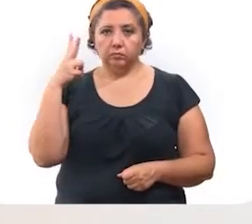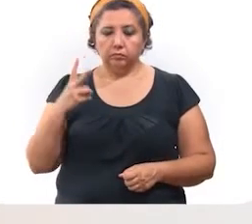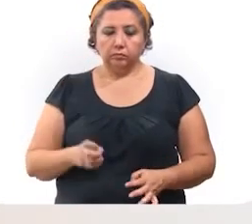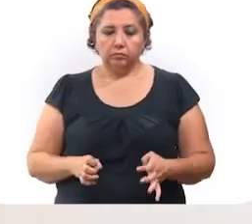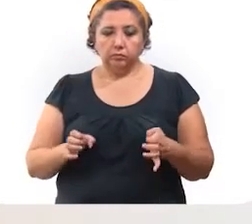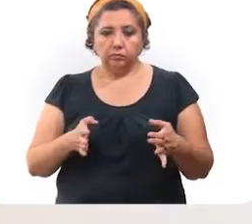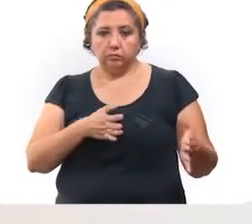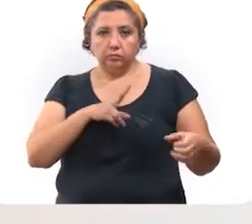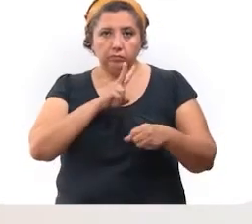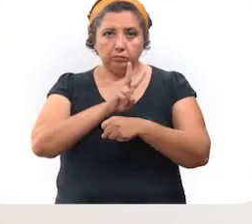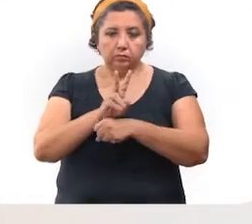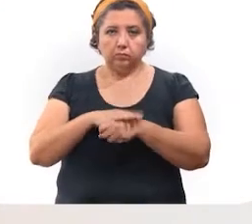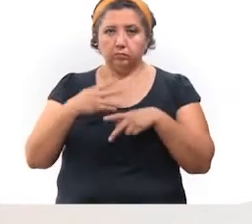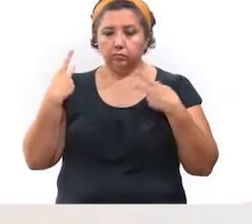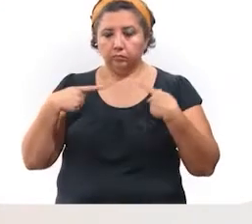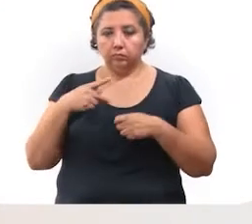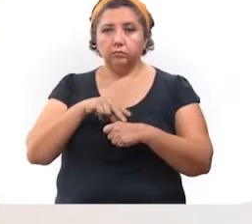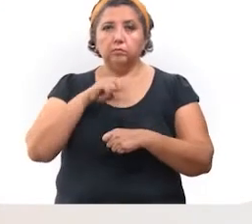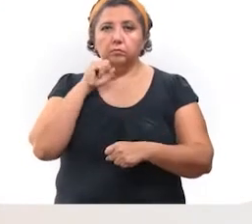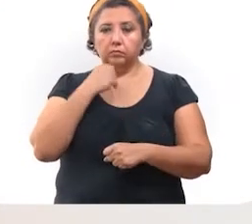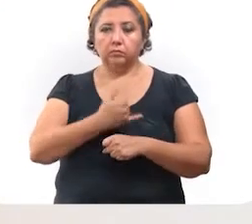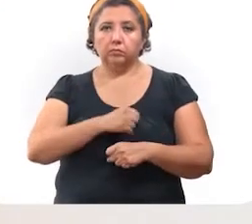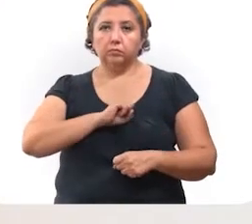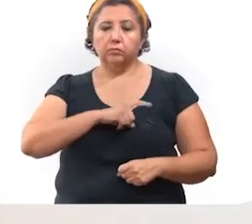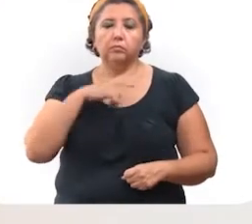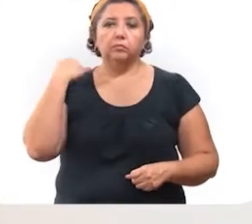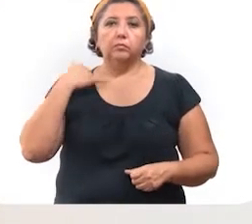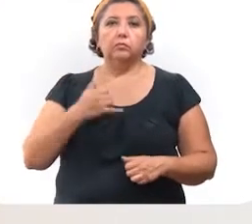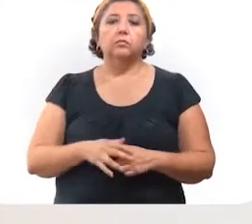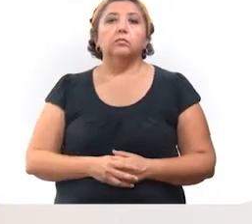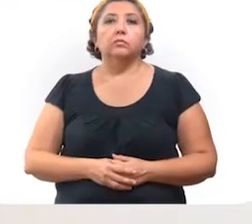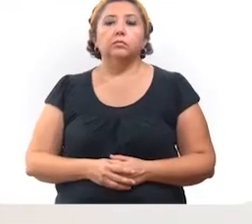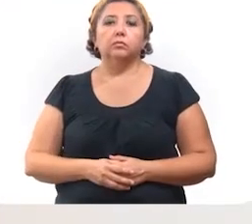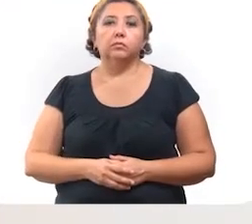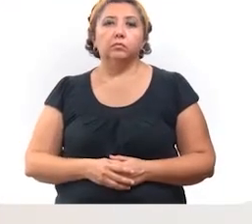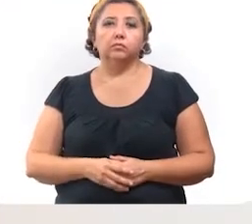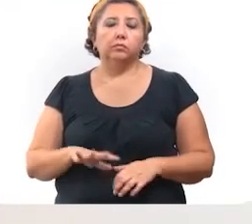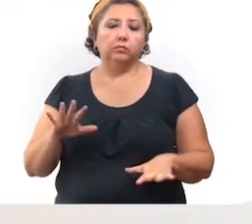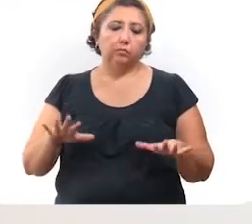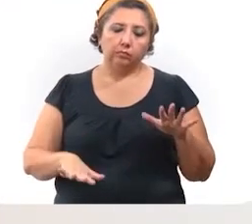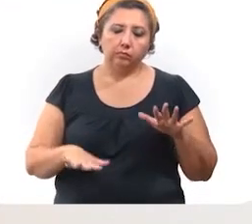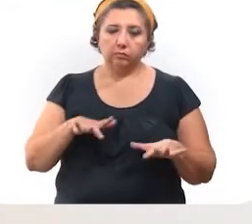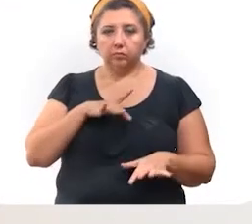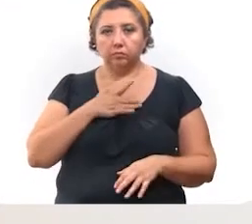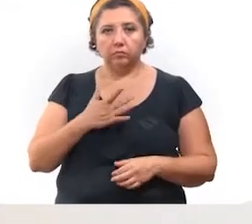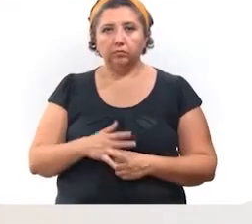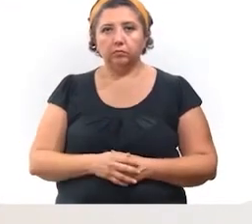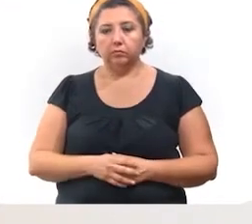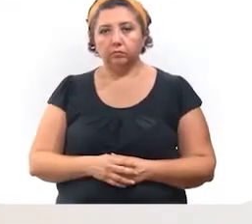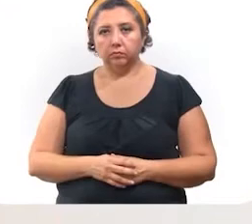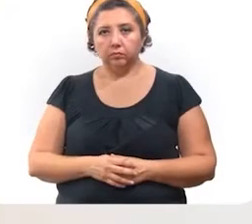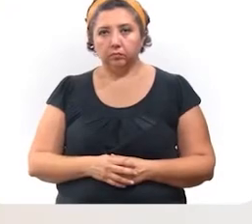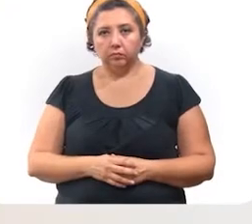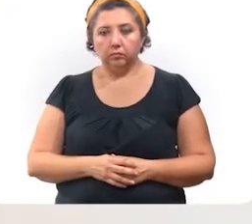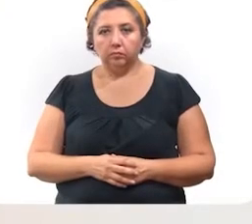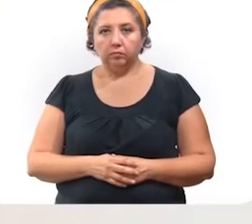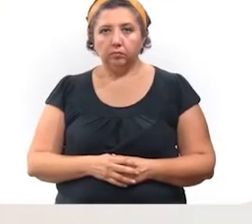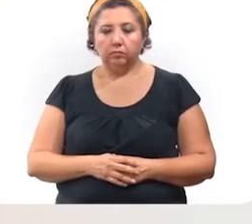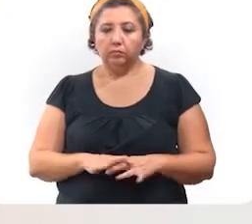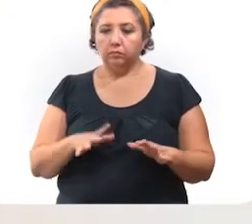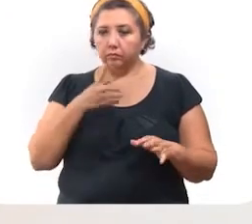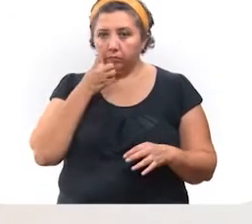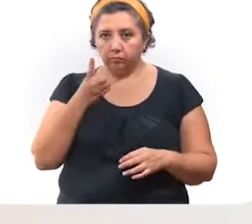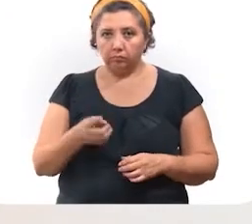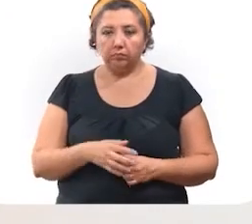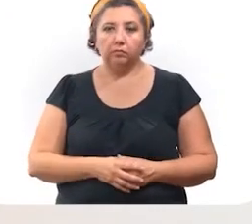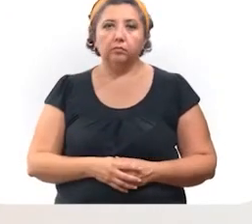están estables, aislados y monitoreados por personal médico de la Secretaría de Salud de Yucatán. Presentan síntomas leves.